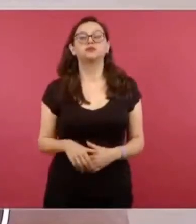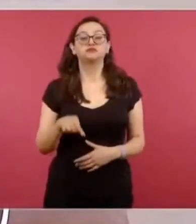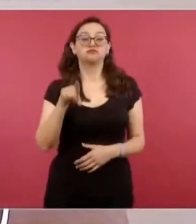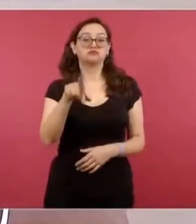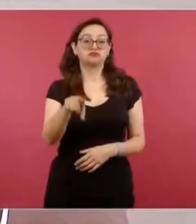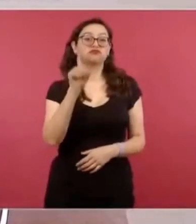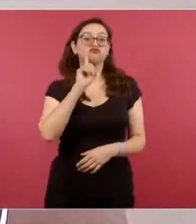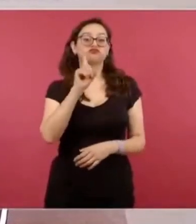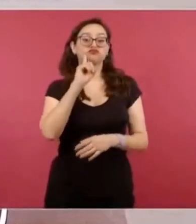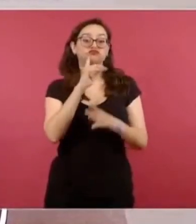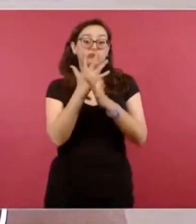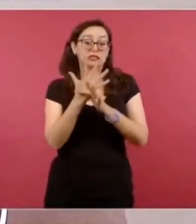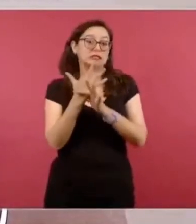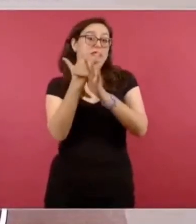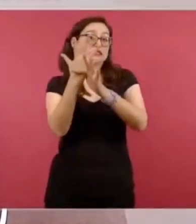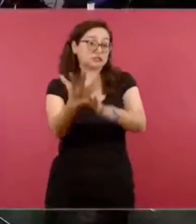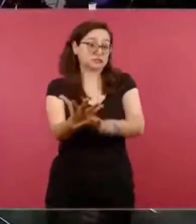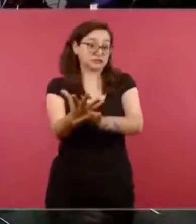que